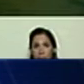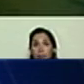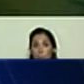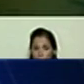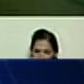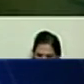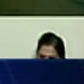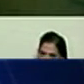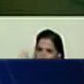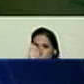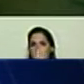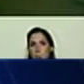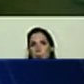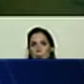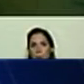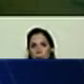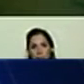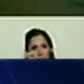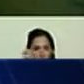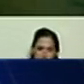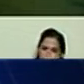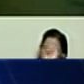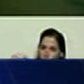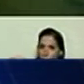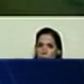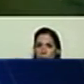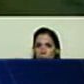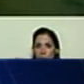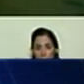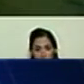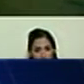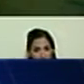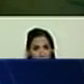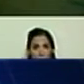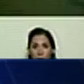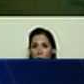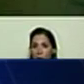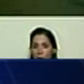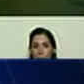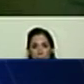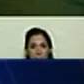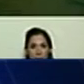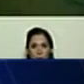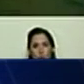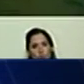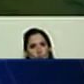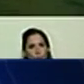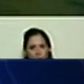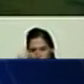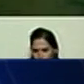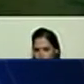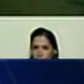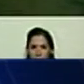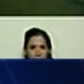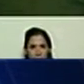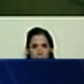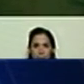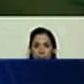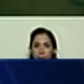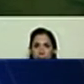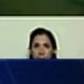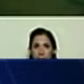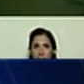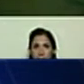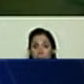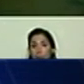de resguardar, de defender los espacios geográficos, nuestra integridad territorial. Y es